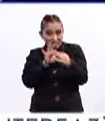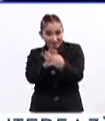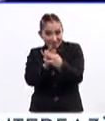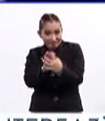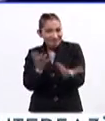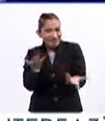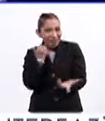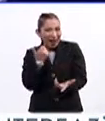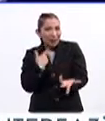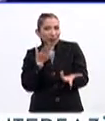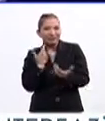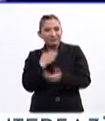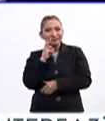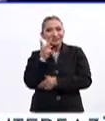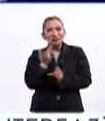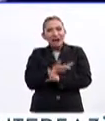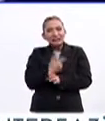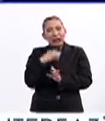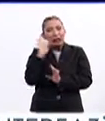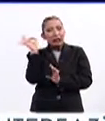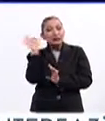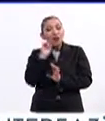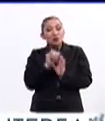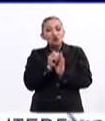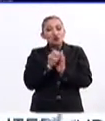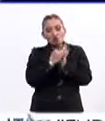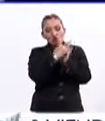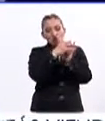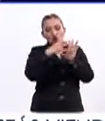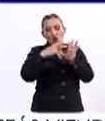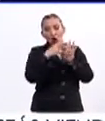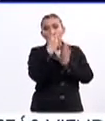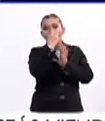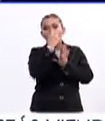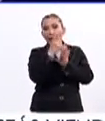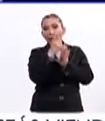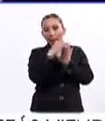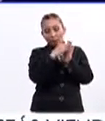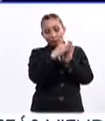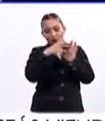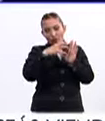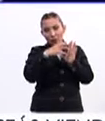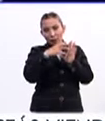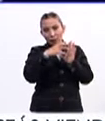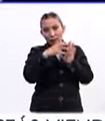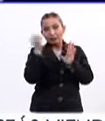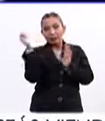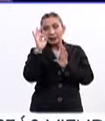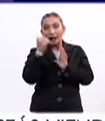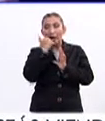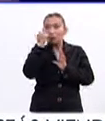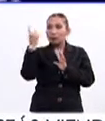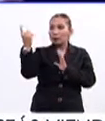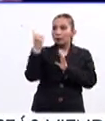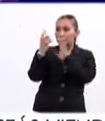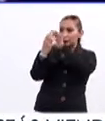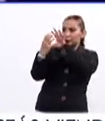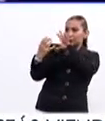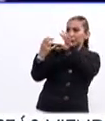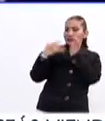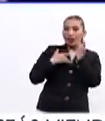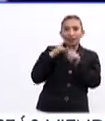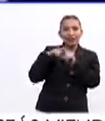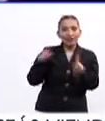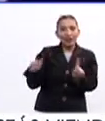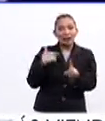cercanía. Y entonces dicen, ¿qué pasa si hacemos una proyección holográfica en 2 dimensiones? A lo mejor el alumno va a sentir otra cosa.